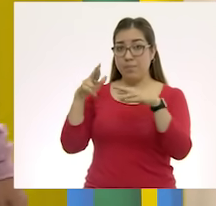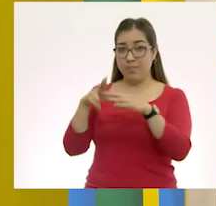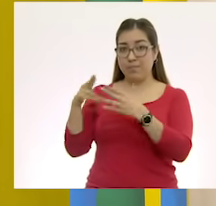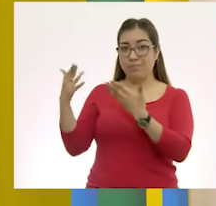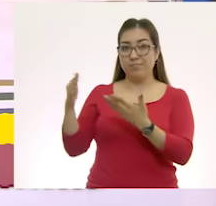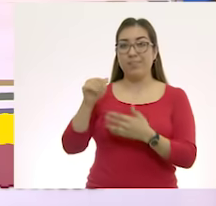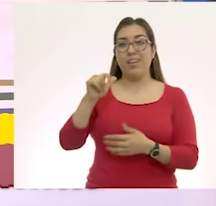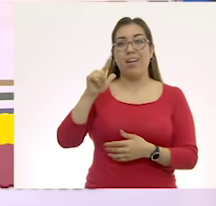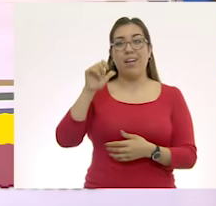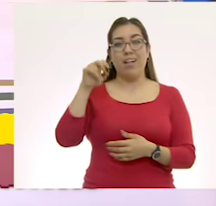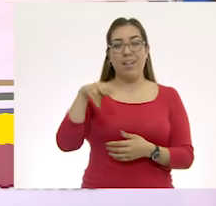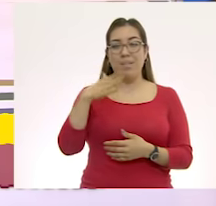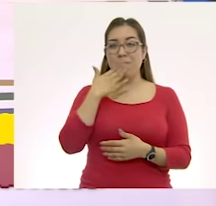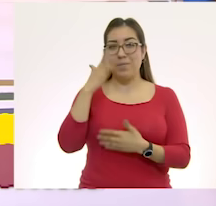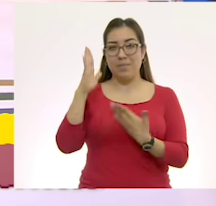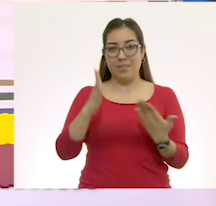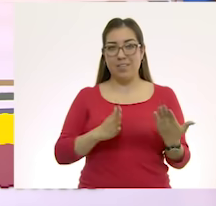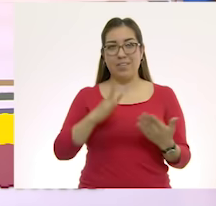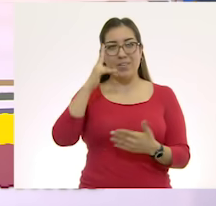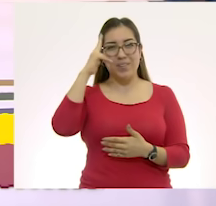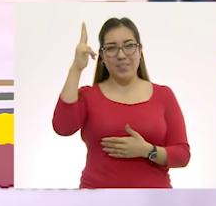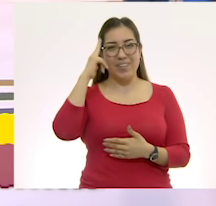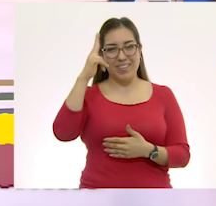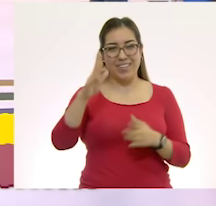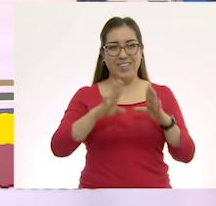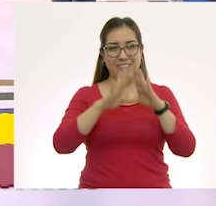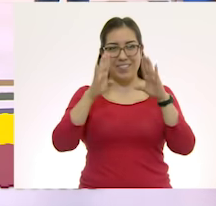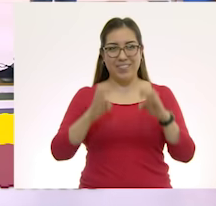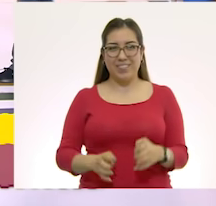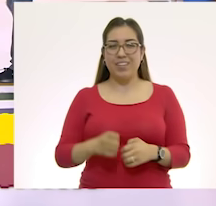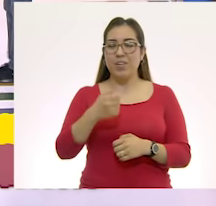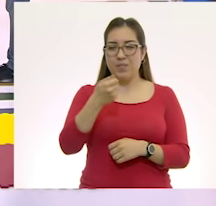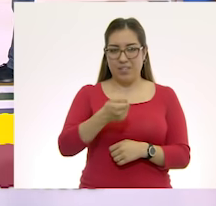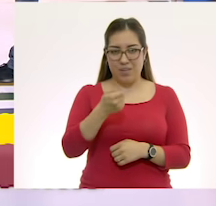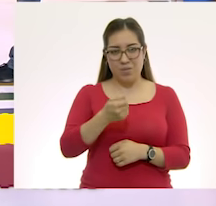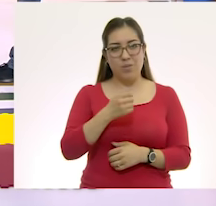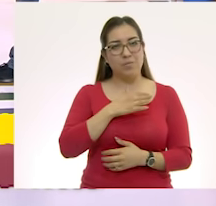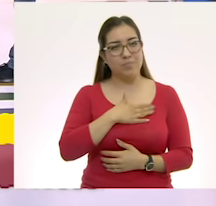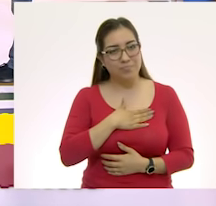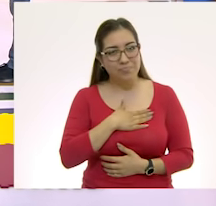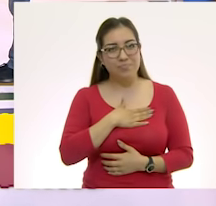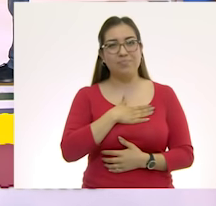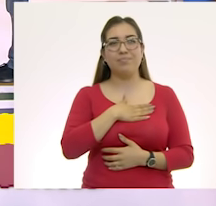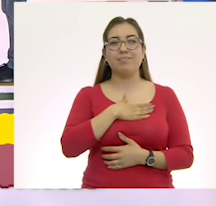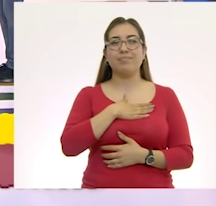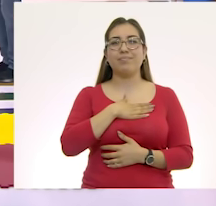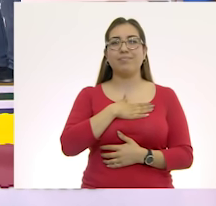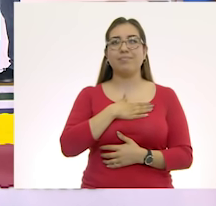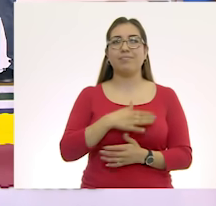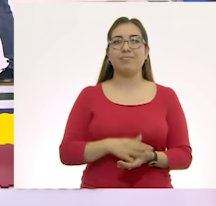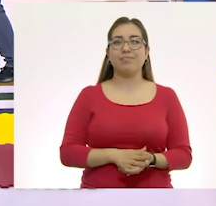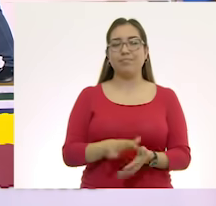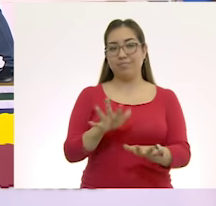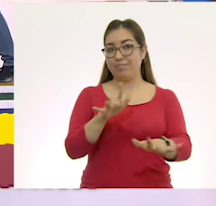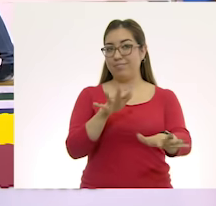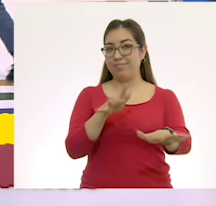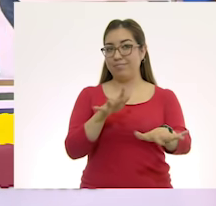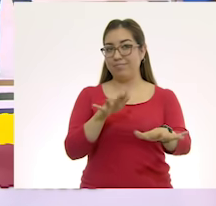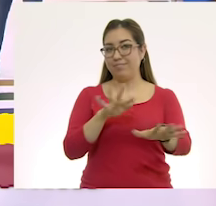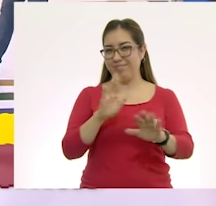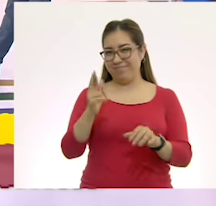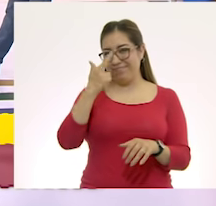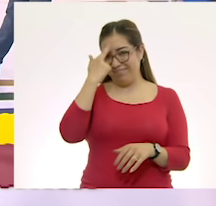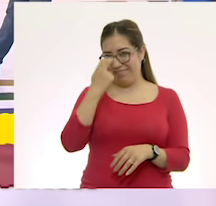Alan. Bienvenido, maestro Alan, ¿cómo estás? Hola, Pilar, ¿cómo estás? Bien, gracias. Te saludo con el corazón. Así es. Y nos saludamos con el saludo que